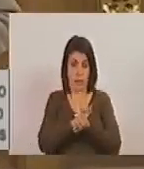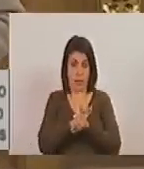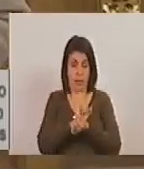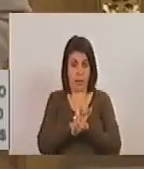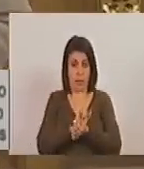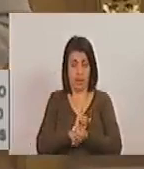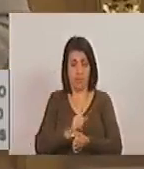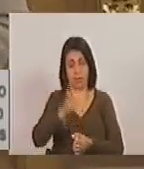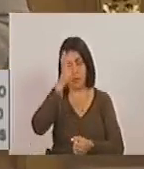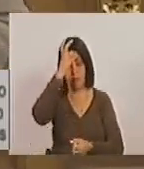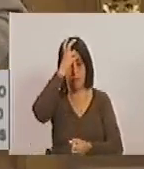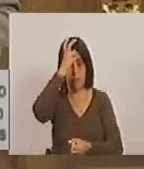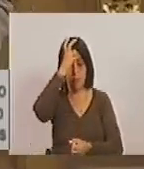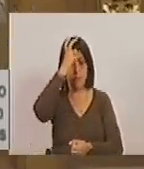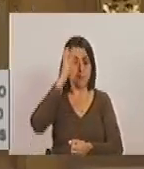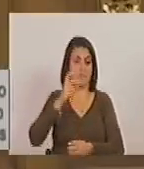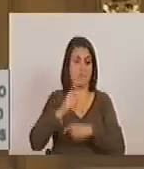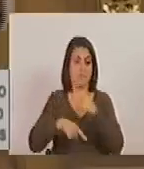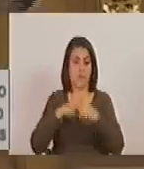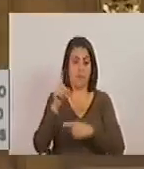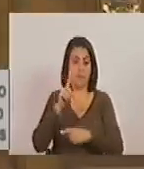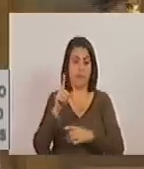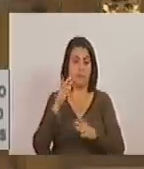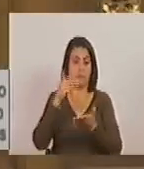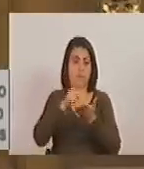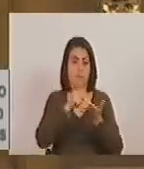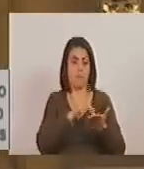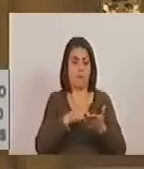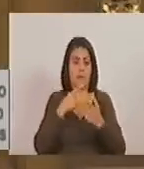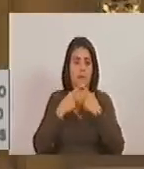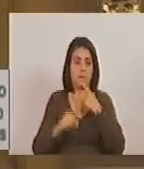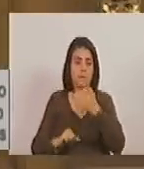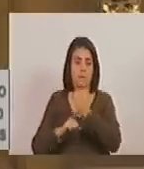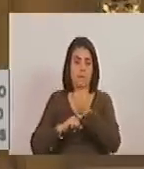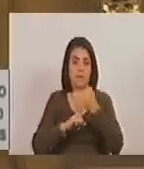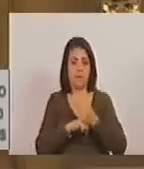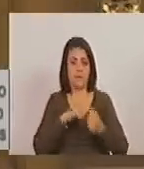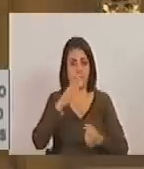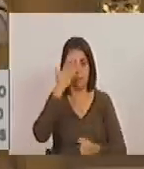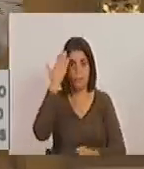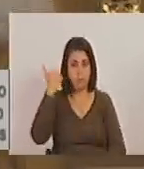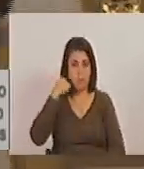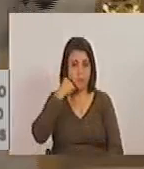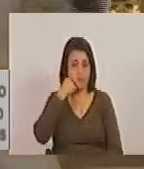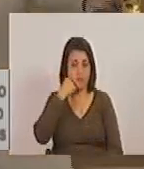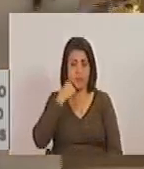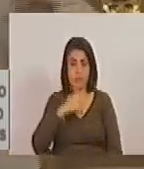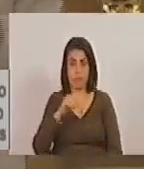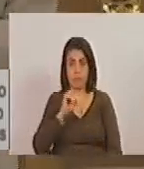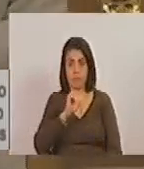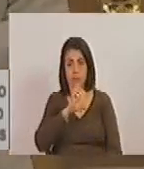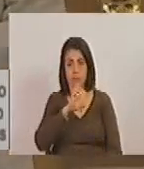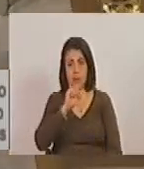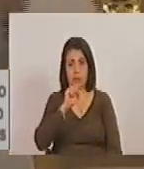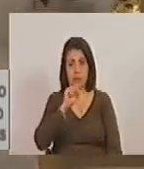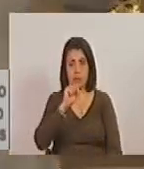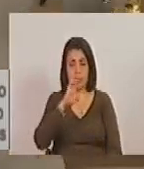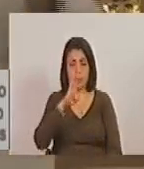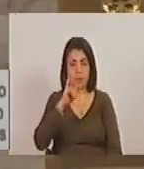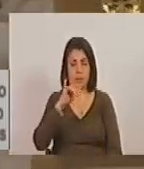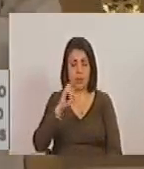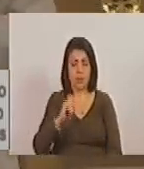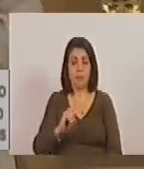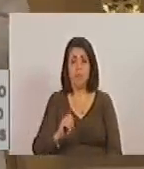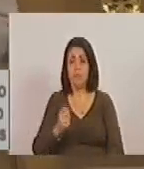Coro, que descubrimos que formó parte de los que dieron apoyo a Francisco de Miranda, o Eusebio Acosta,